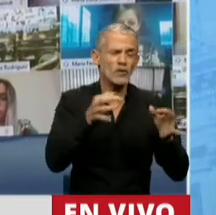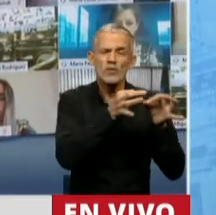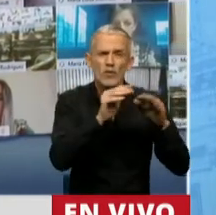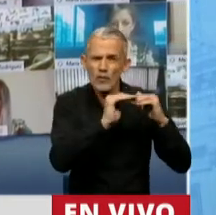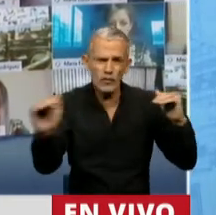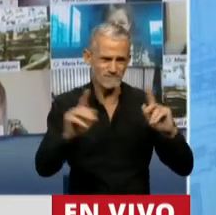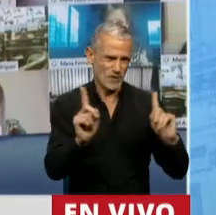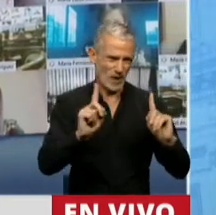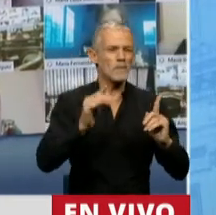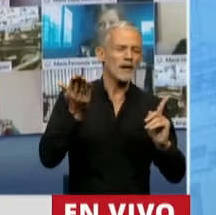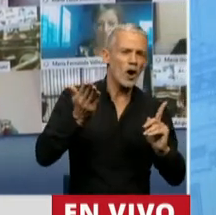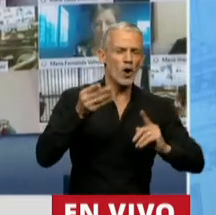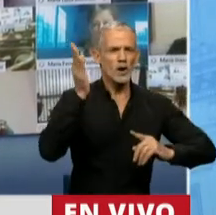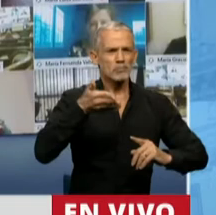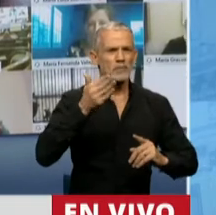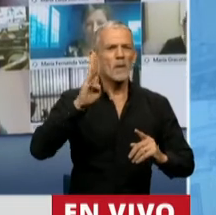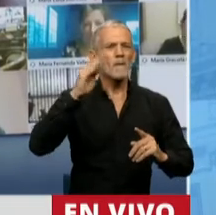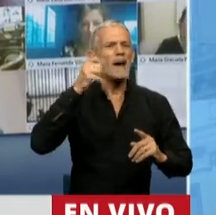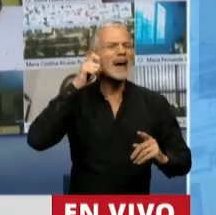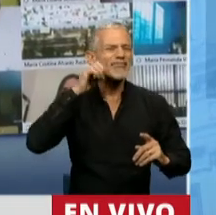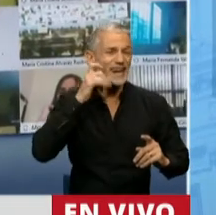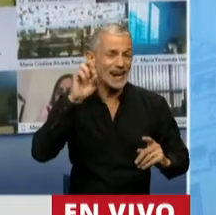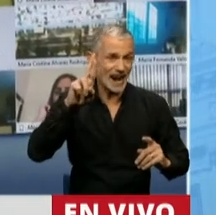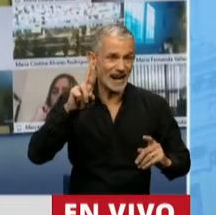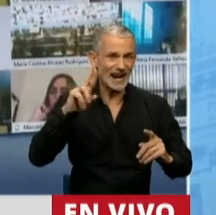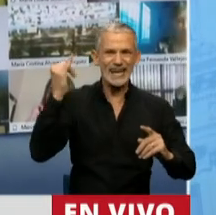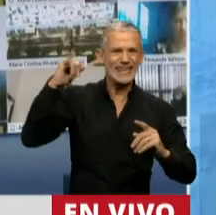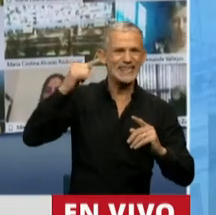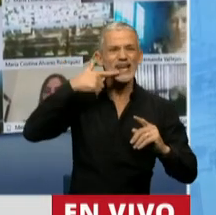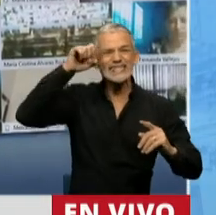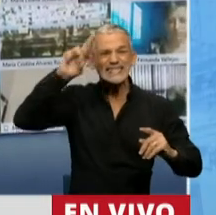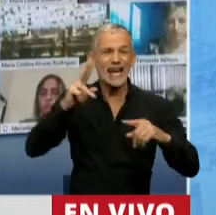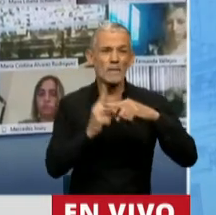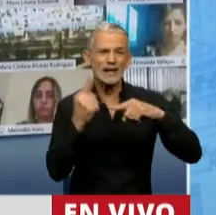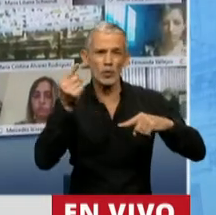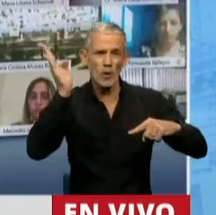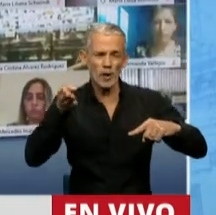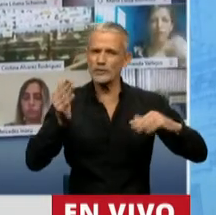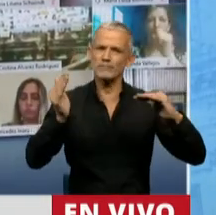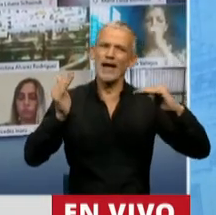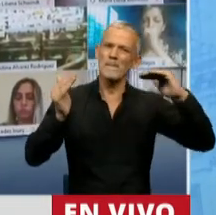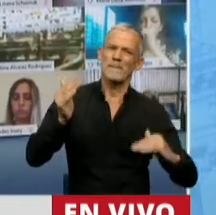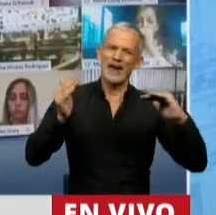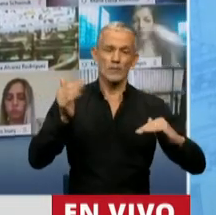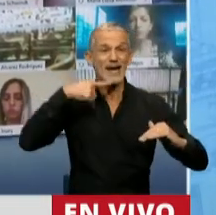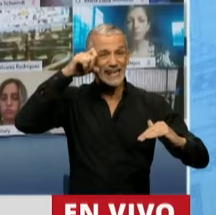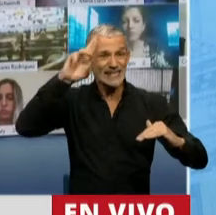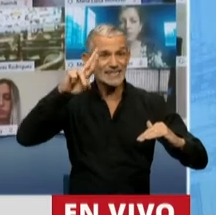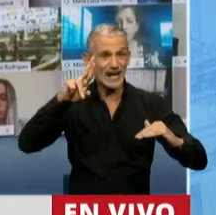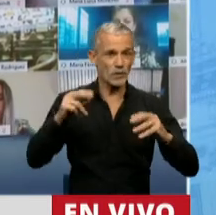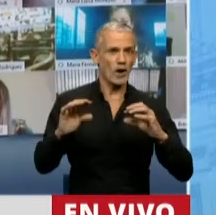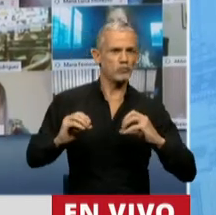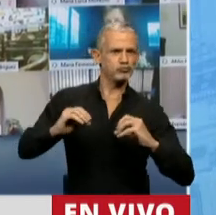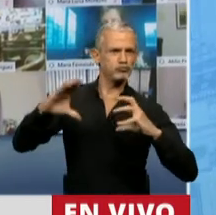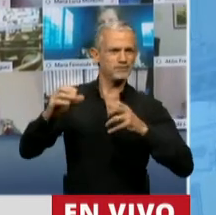pero generalmente la tasa Badlar suele ser inferior a la de CER, a la tasa CER, porque el CER sigue a la inflación y